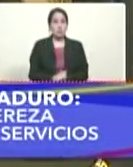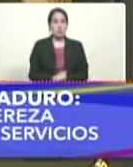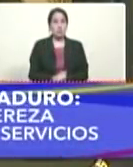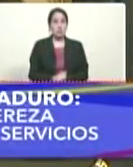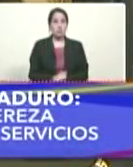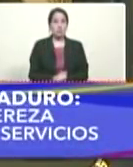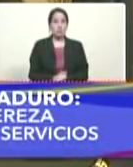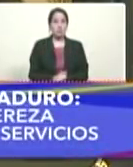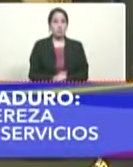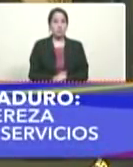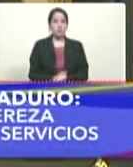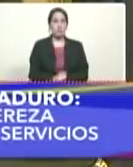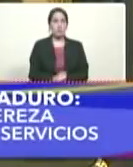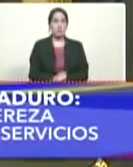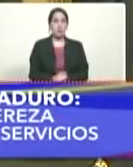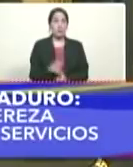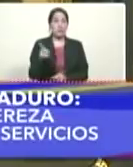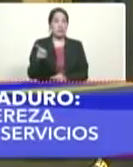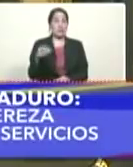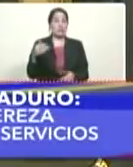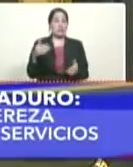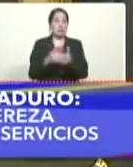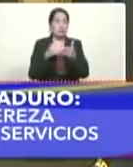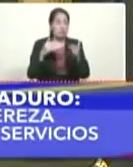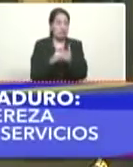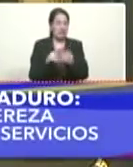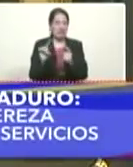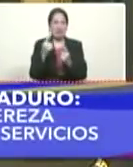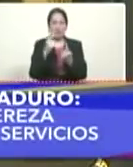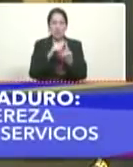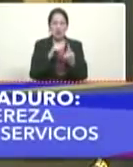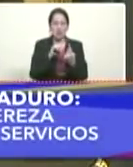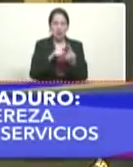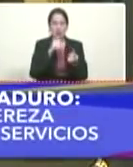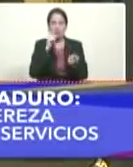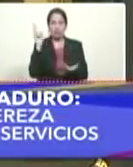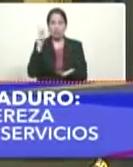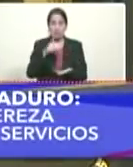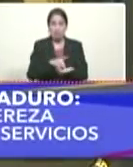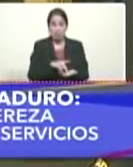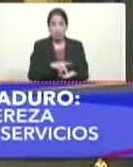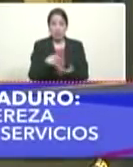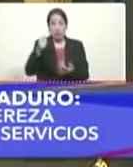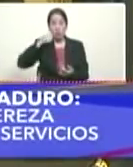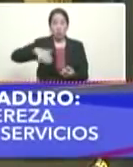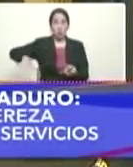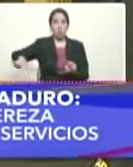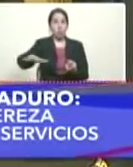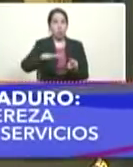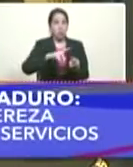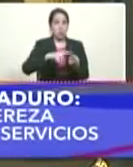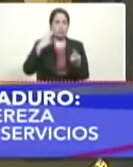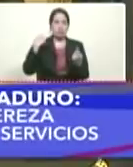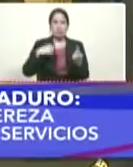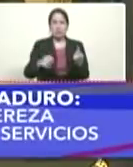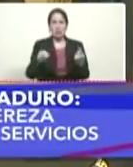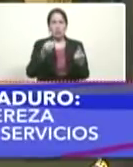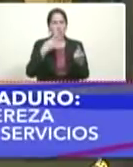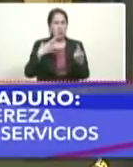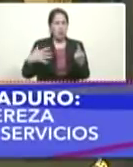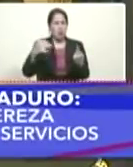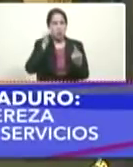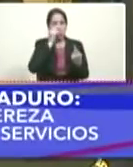este ataque primero tuvo a un protagonista el pueblo primer protagonista yo tengo un vídeo hermosísimo